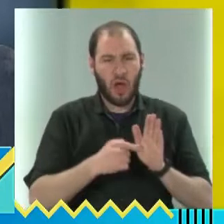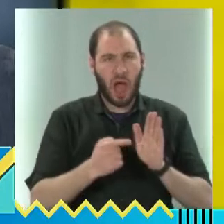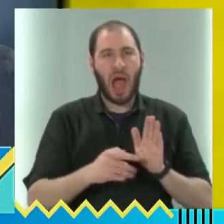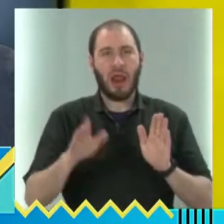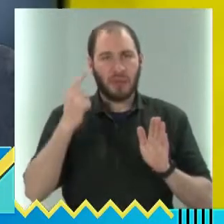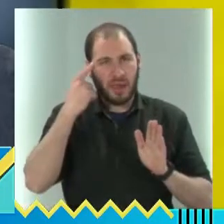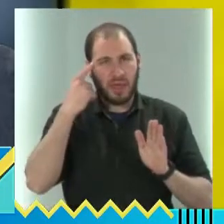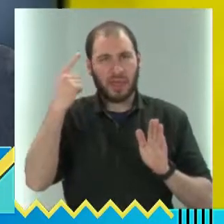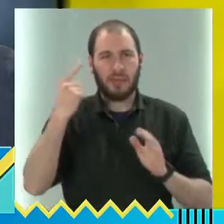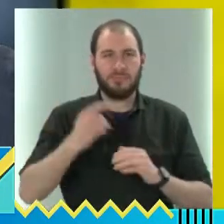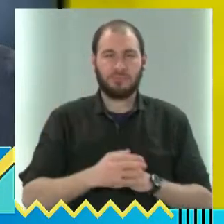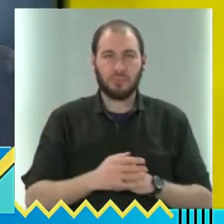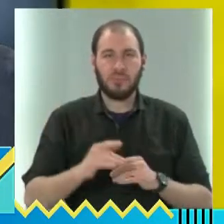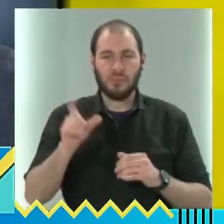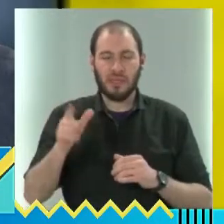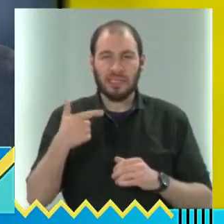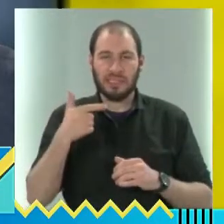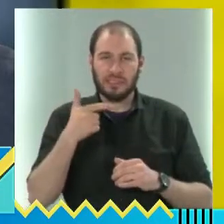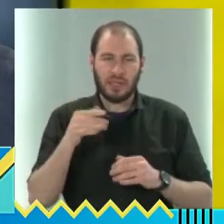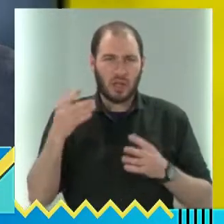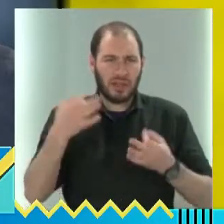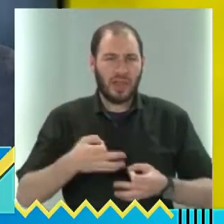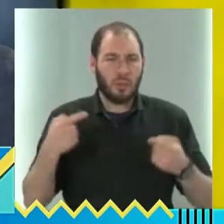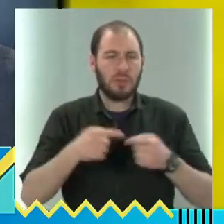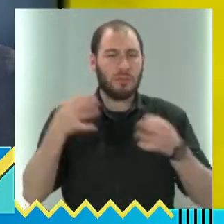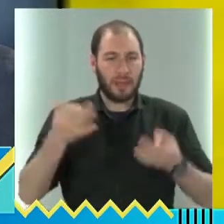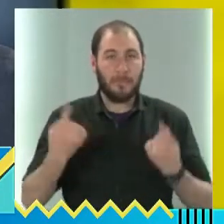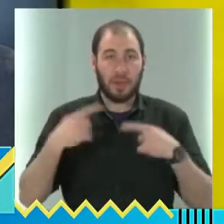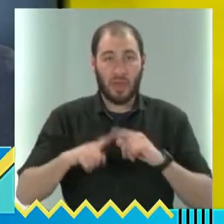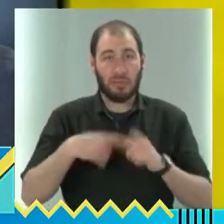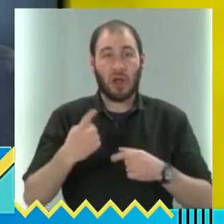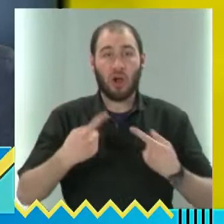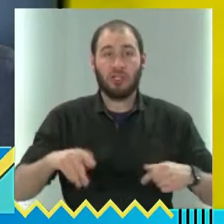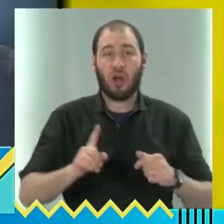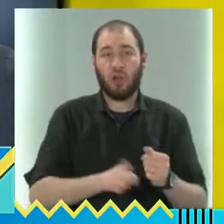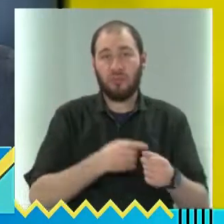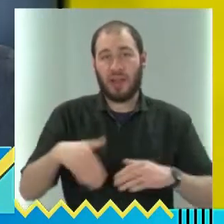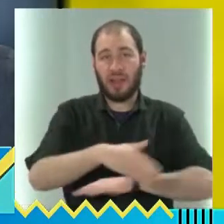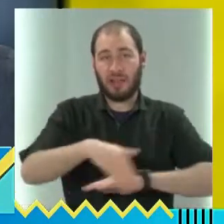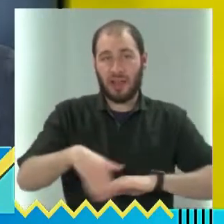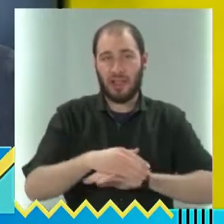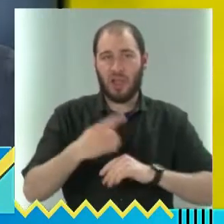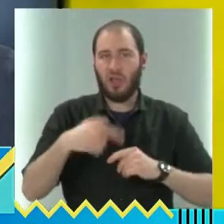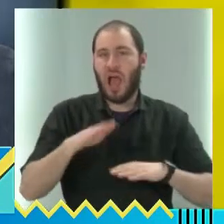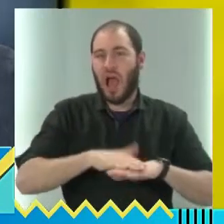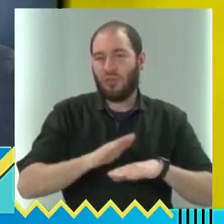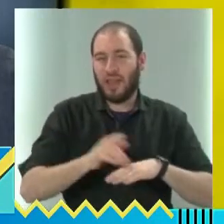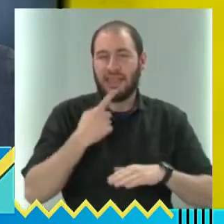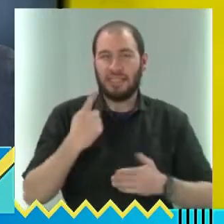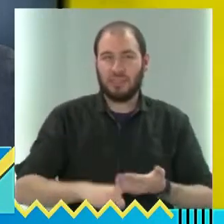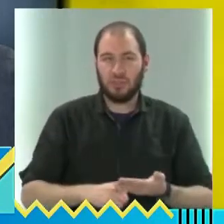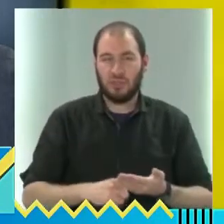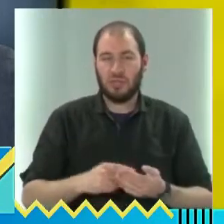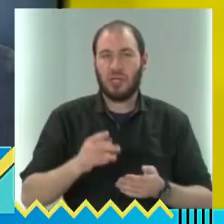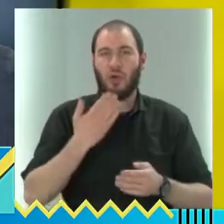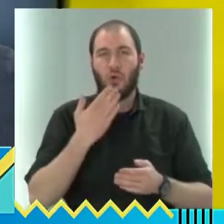estado pensado desde el legislador con una buena intención, pero después en la habitualidad, en la calle, es la discrecionalidad de la autoridad quien va a determinar